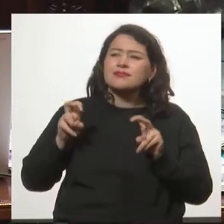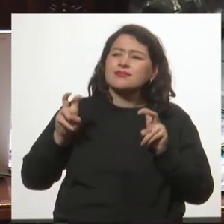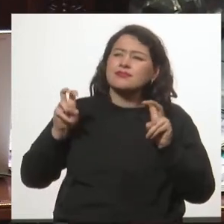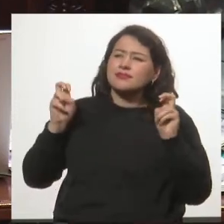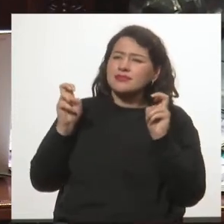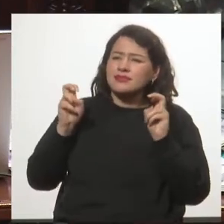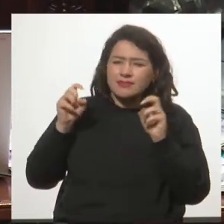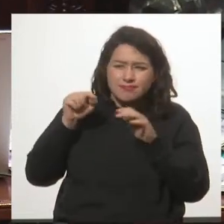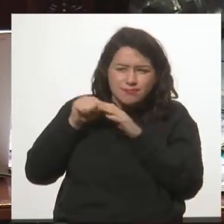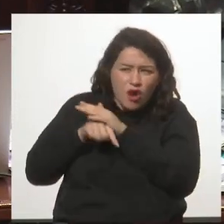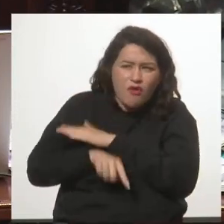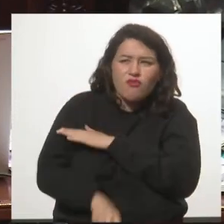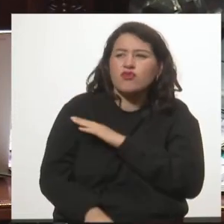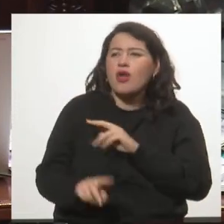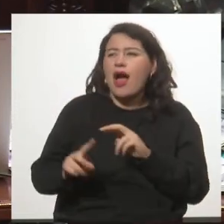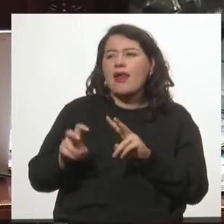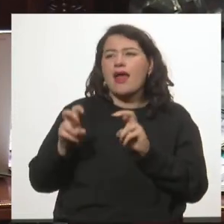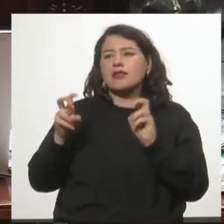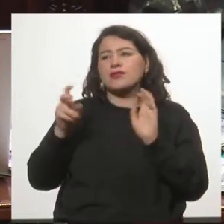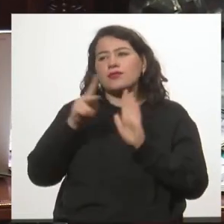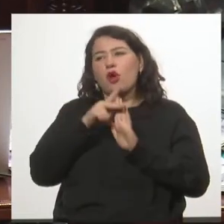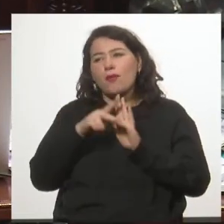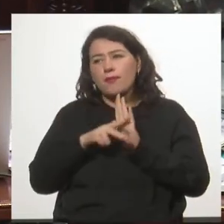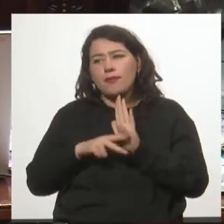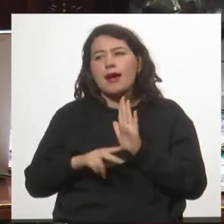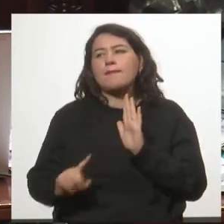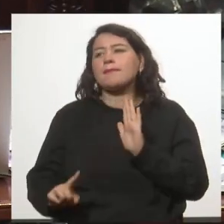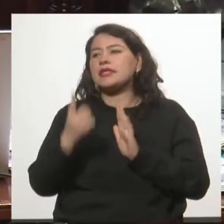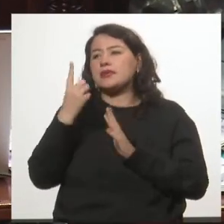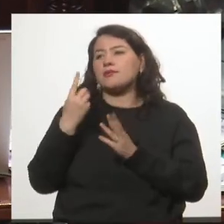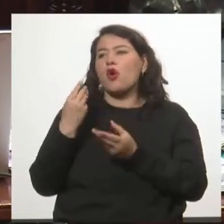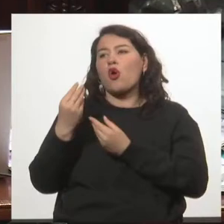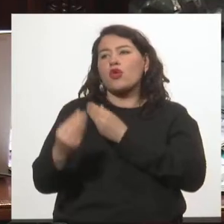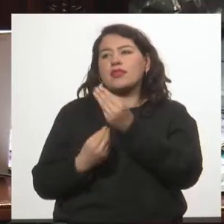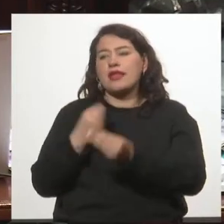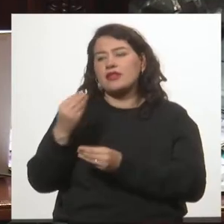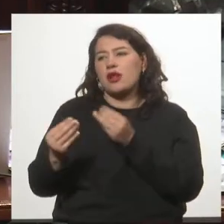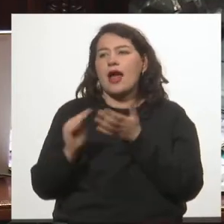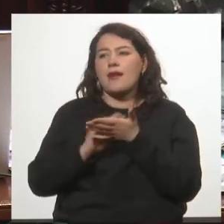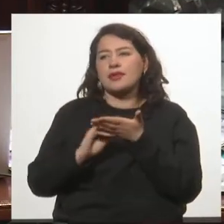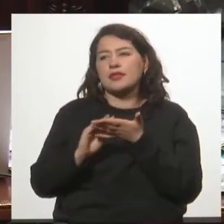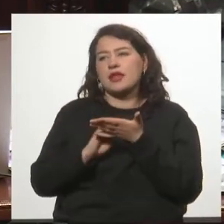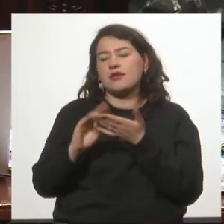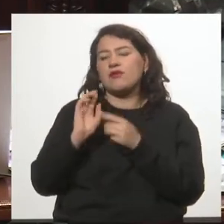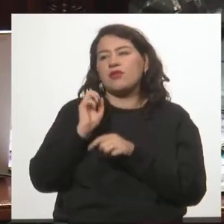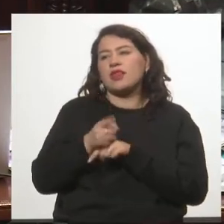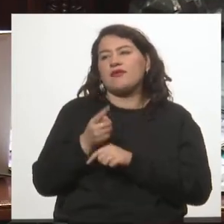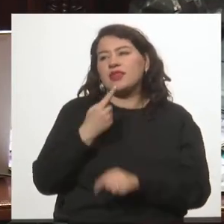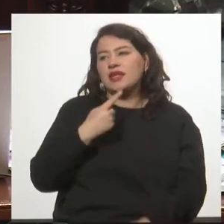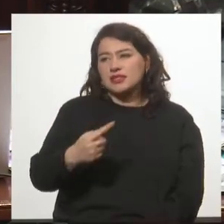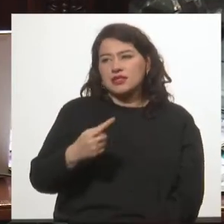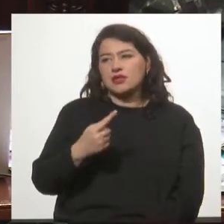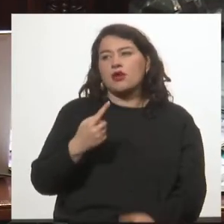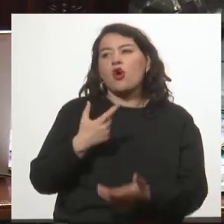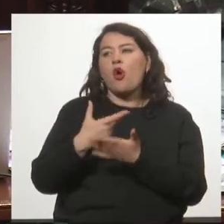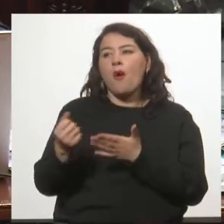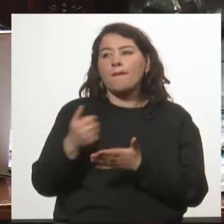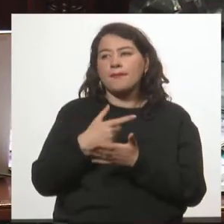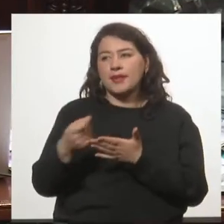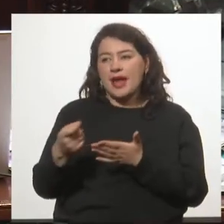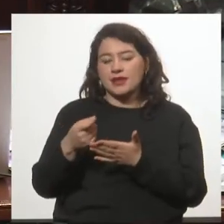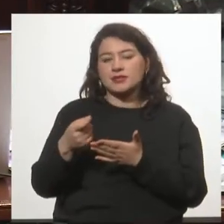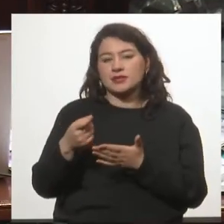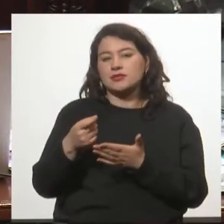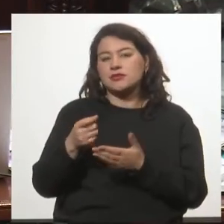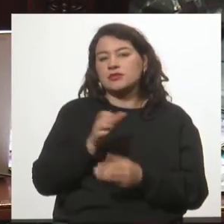exhaustivo análisis de las normas y los principios de contratación administrativa que deben regir las compras de los entes